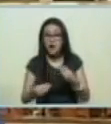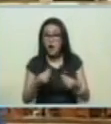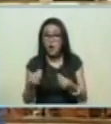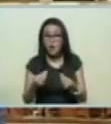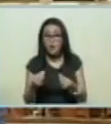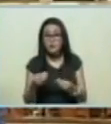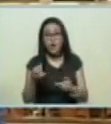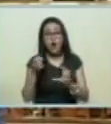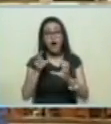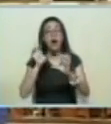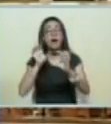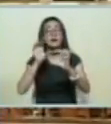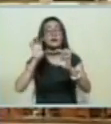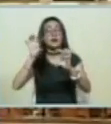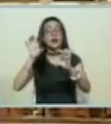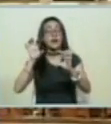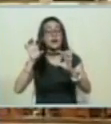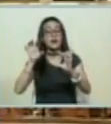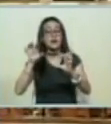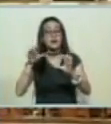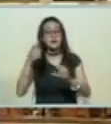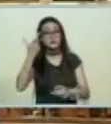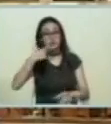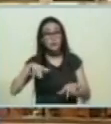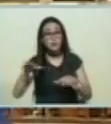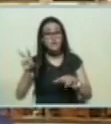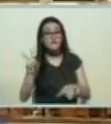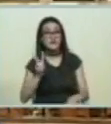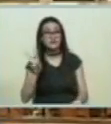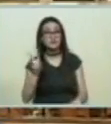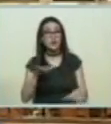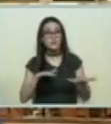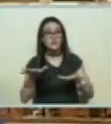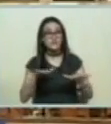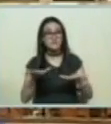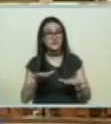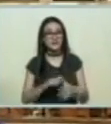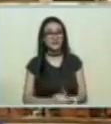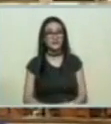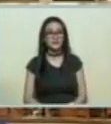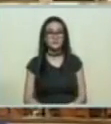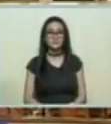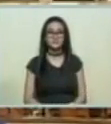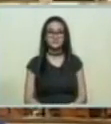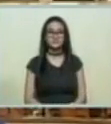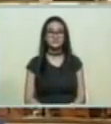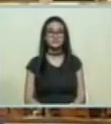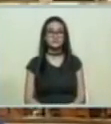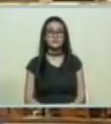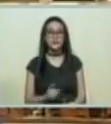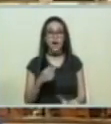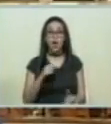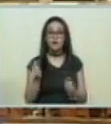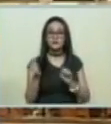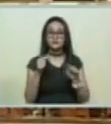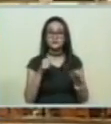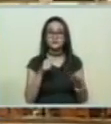del carné de la patria y del movimiento Somos Venezuela. Bueno, vamos a seguir actualizando, Pedro. Antes, si tenemos el